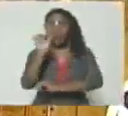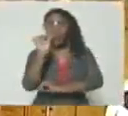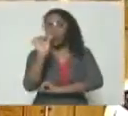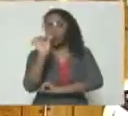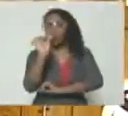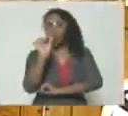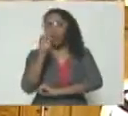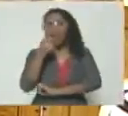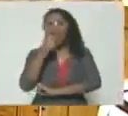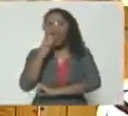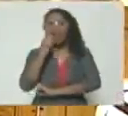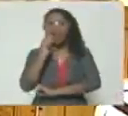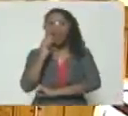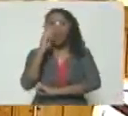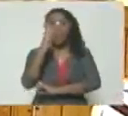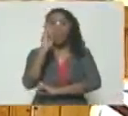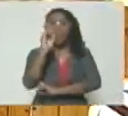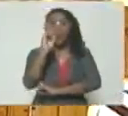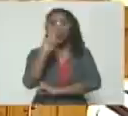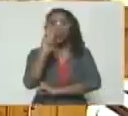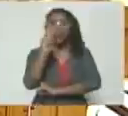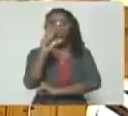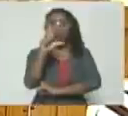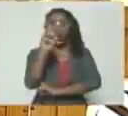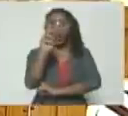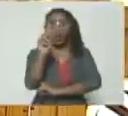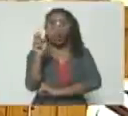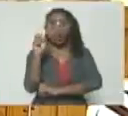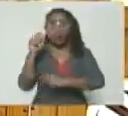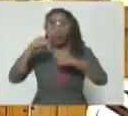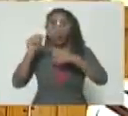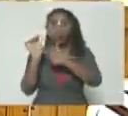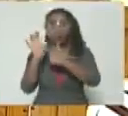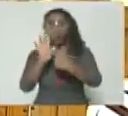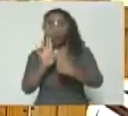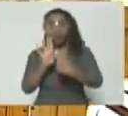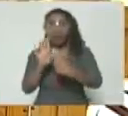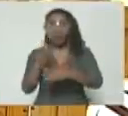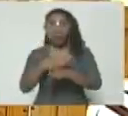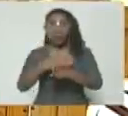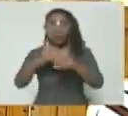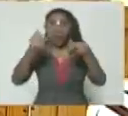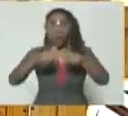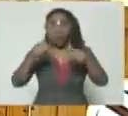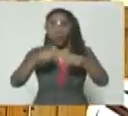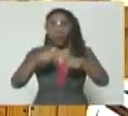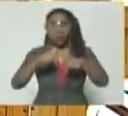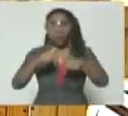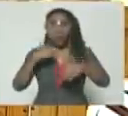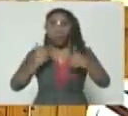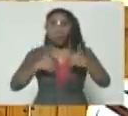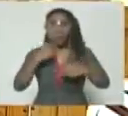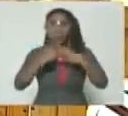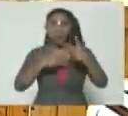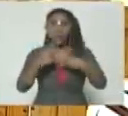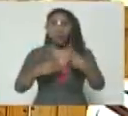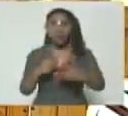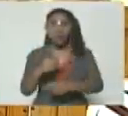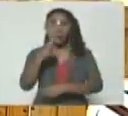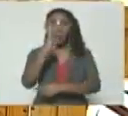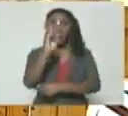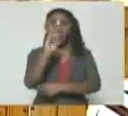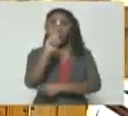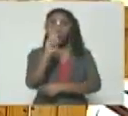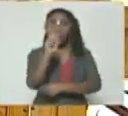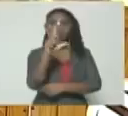del café Botalón que está mostrándonos hoy, compartiéndonos hoy aquí en el miércoles productivo. El Botalón, le